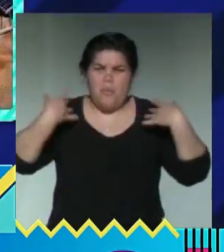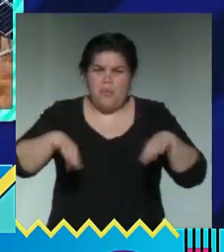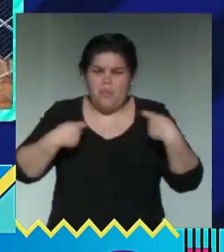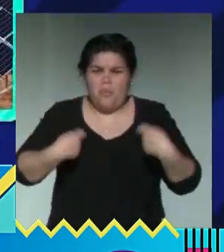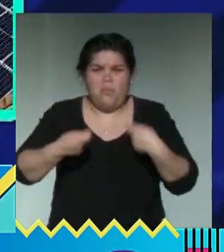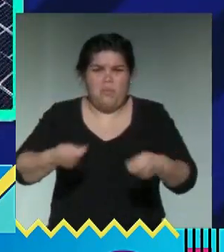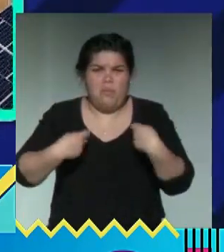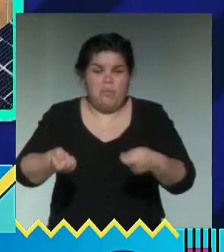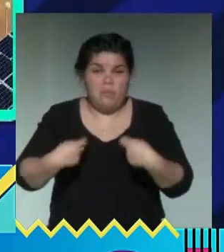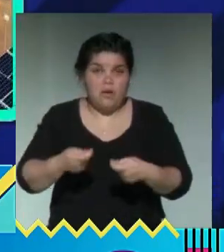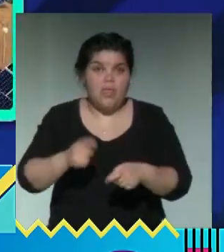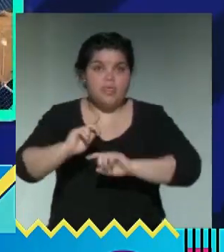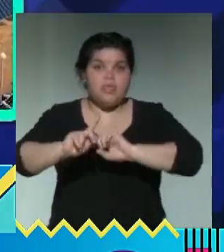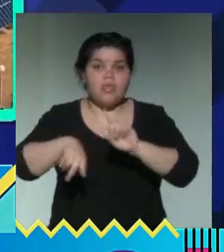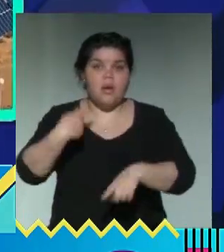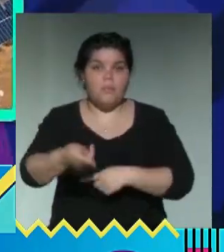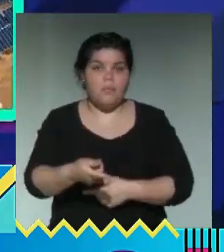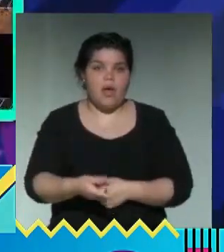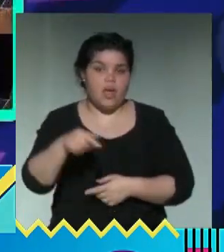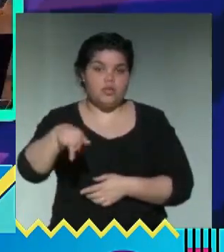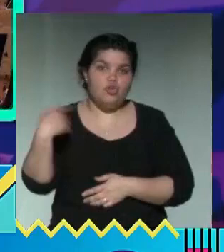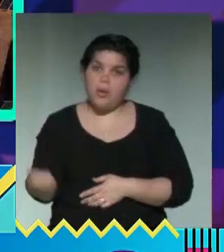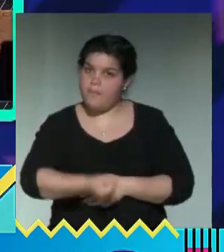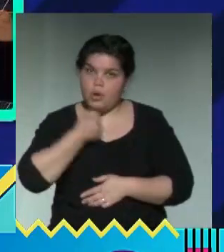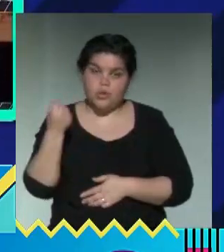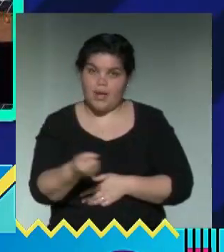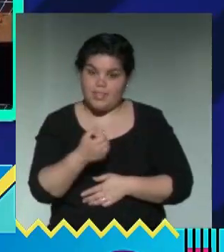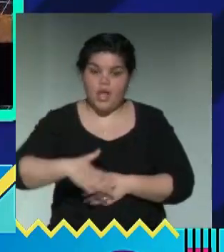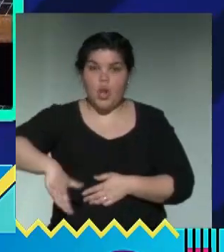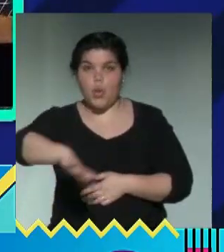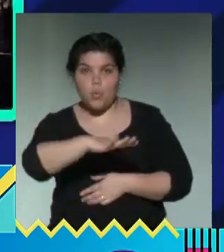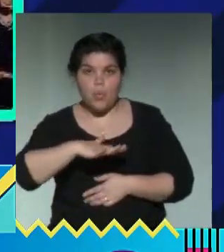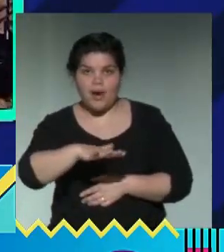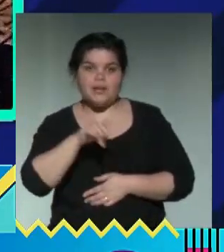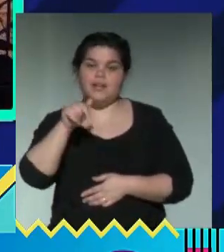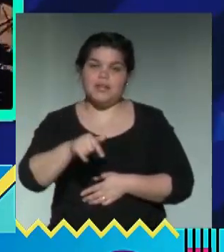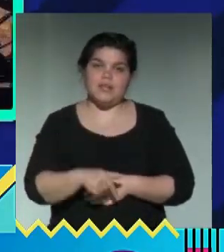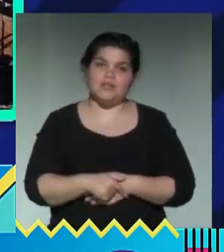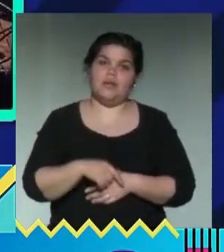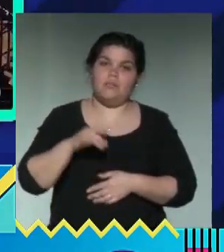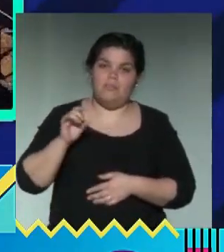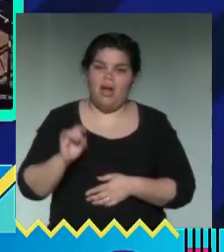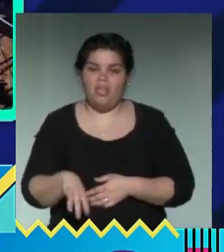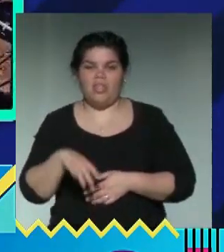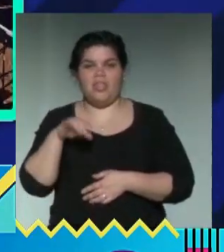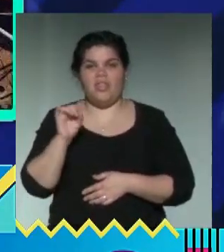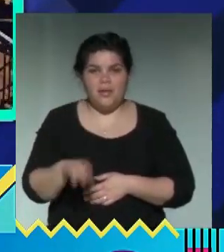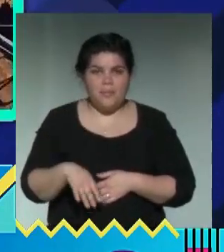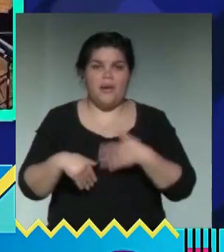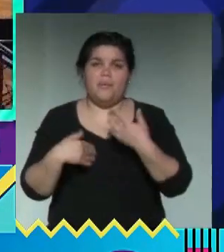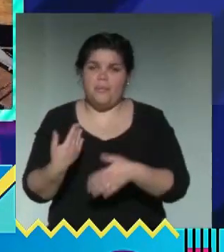las estructuras financieras son extremadamente importantes. Y bueno, y esa es un poco la pata que se le ha aflojado a la mesa en estos últimos